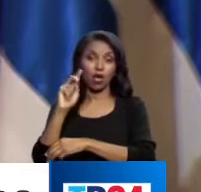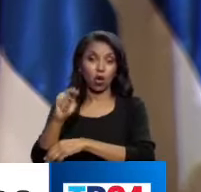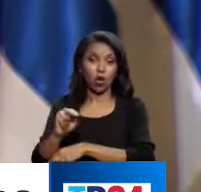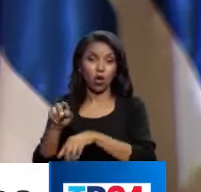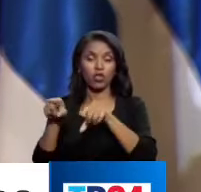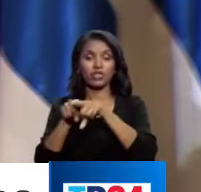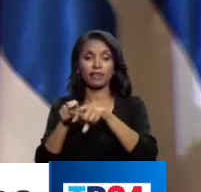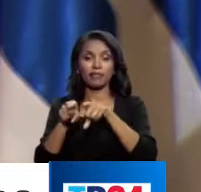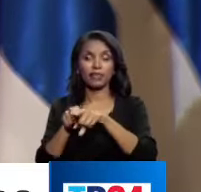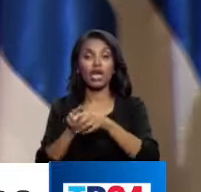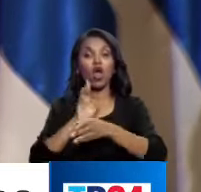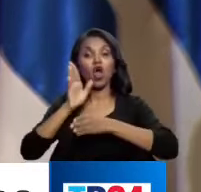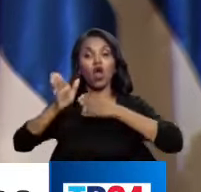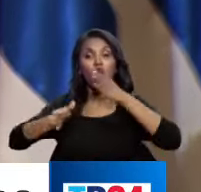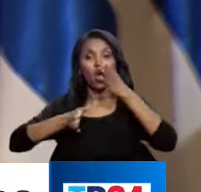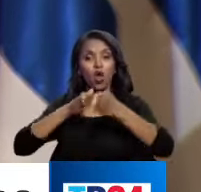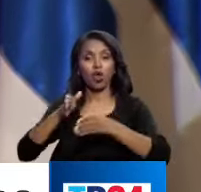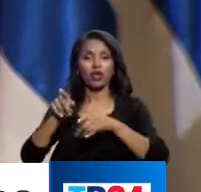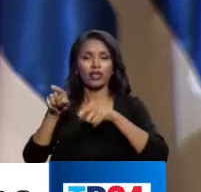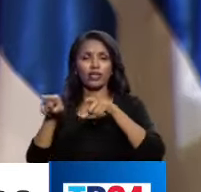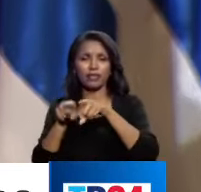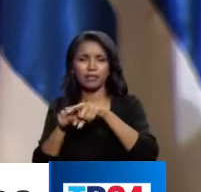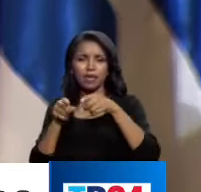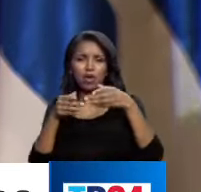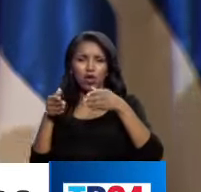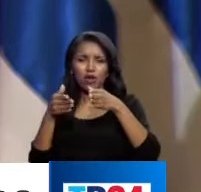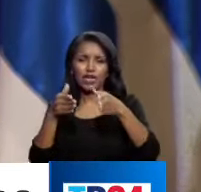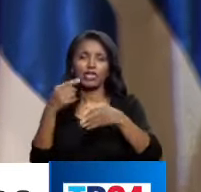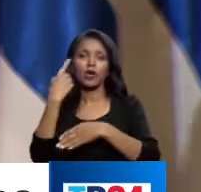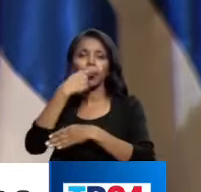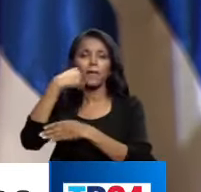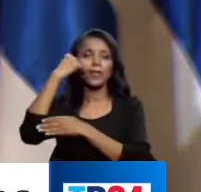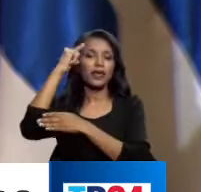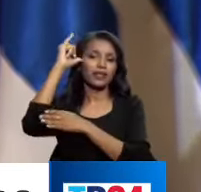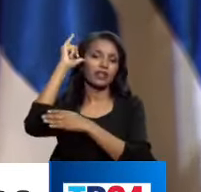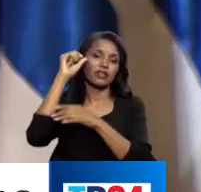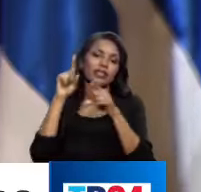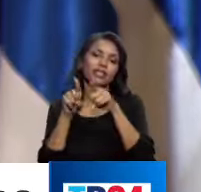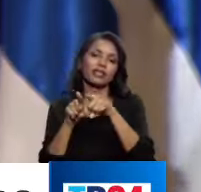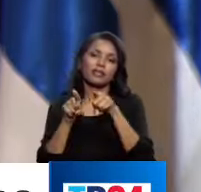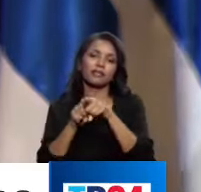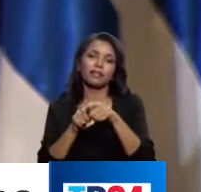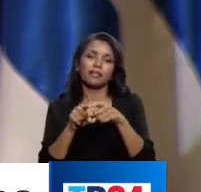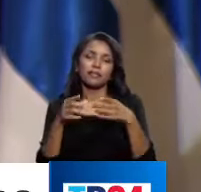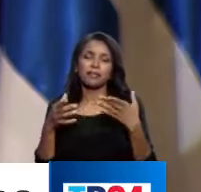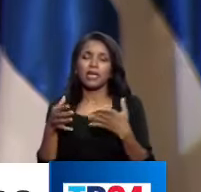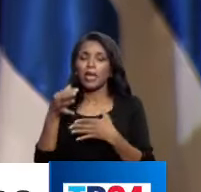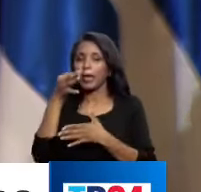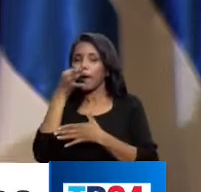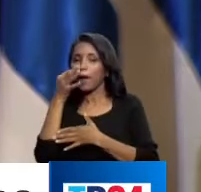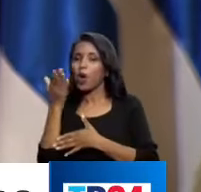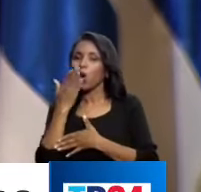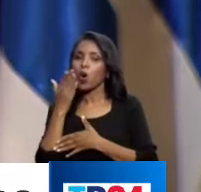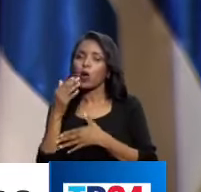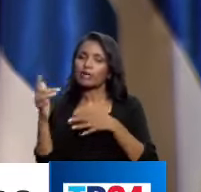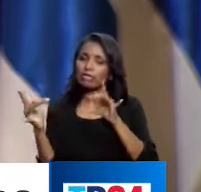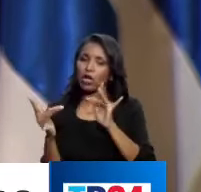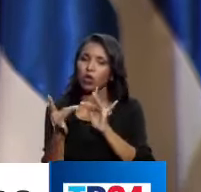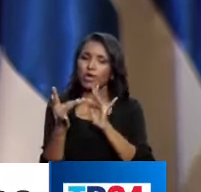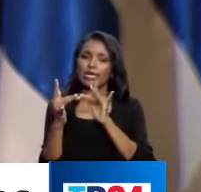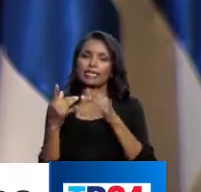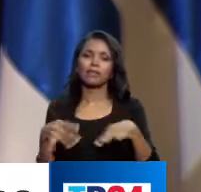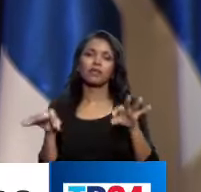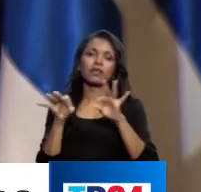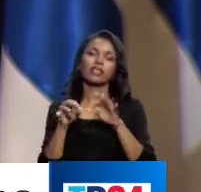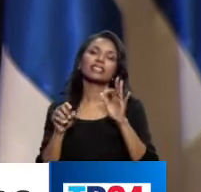costanera Colón, para que te conectes con Bocas del Toro y la comarca, para que no los olviden y se